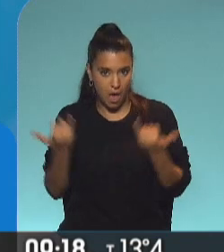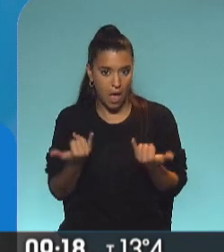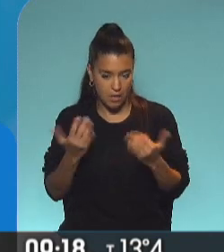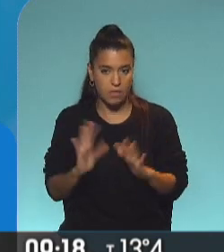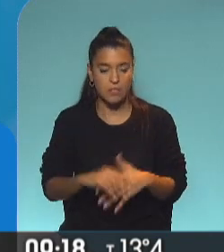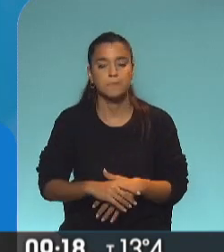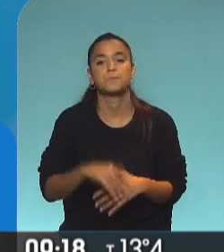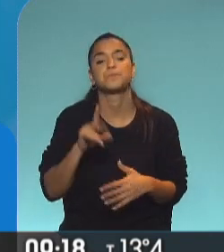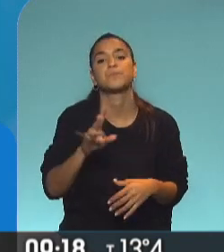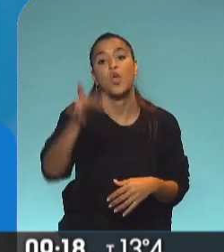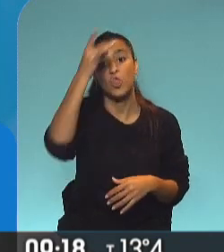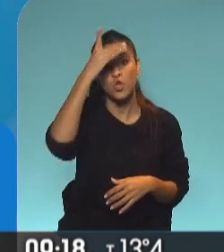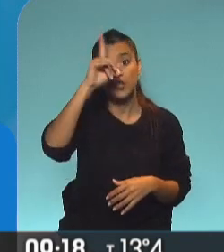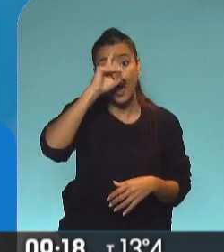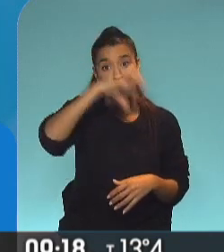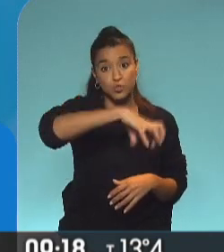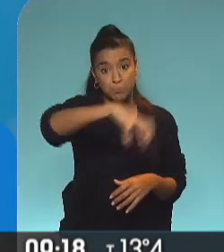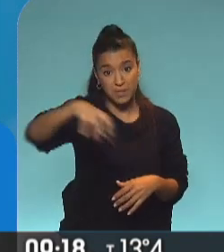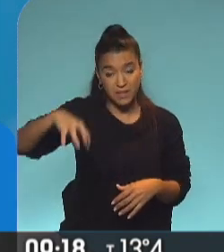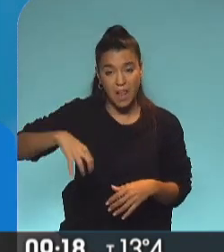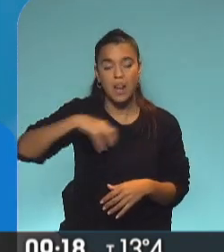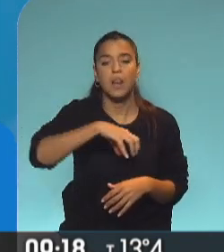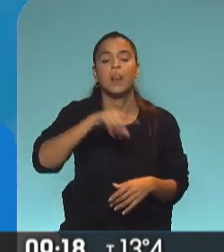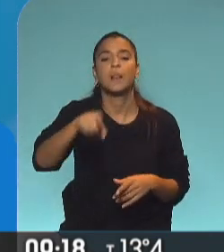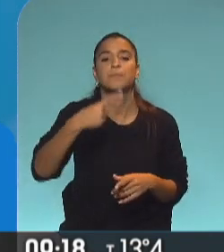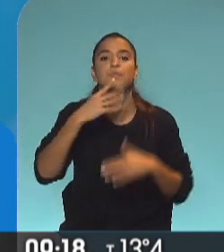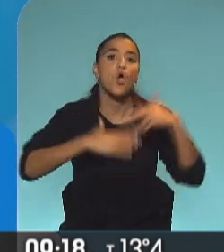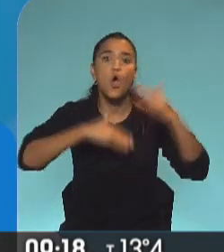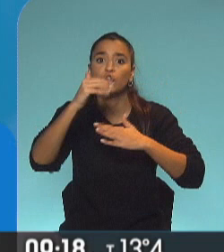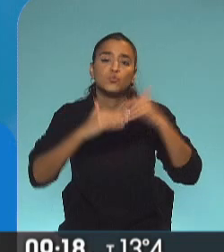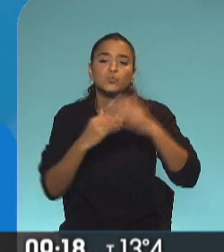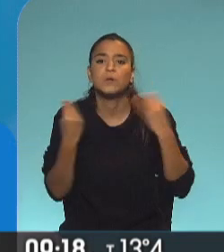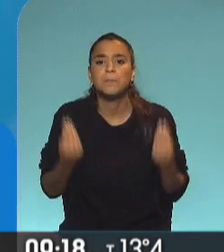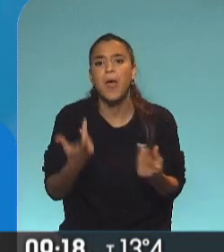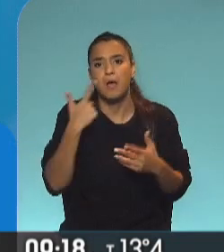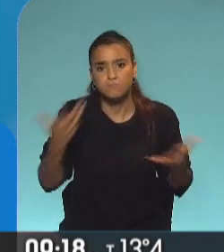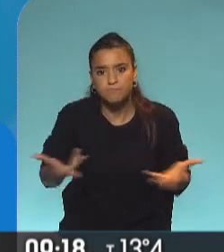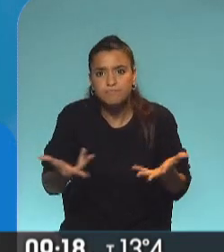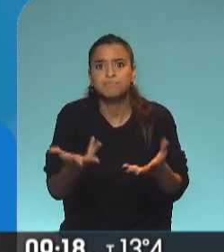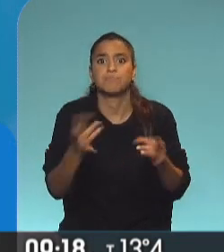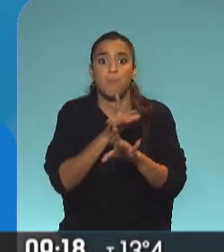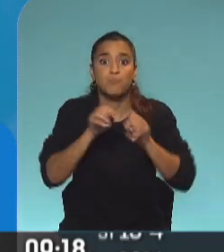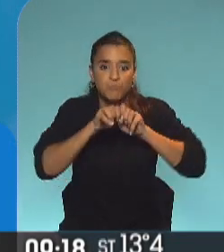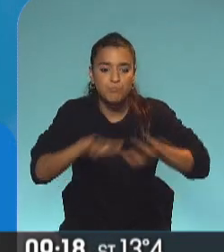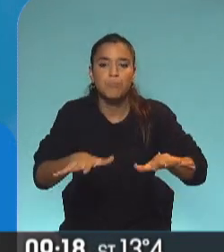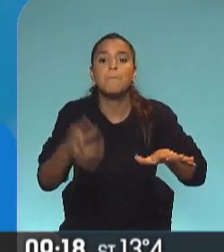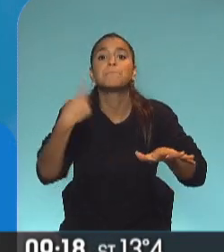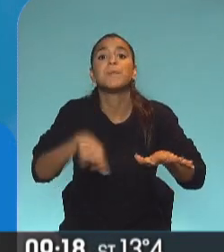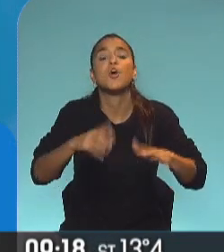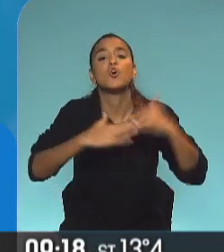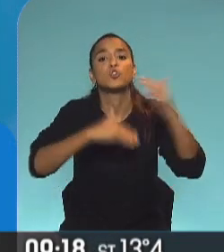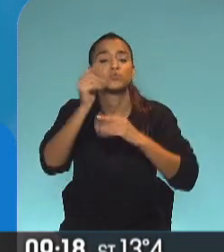puntos. Estos 12 hospitales modulares se construyen quizás motivados por la pandemia, pero son